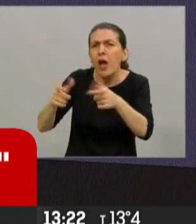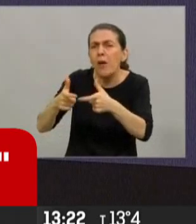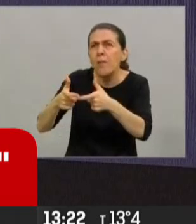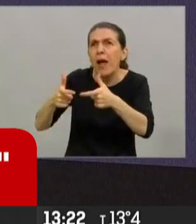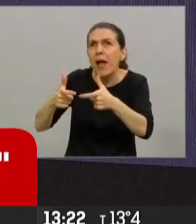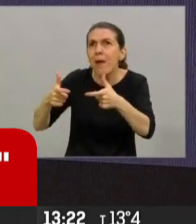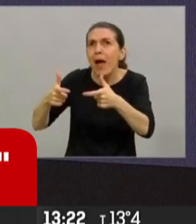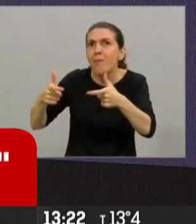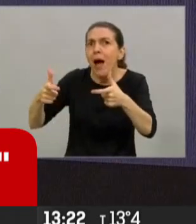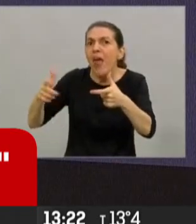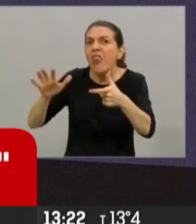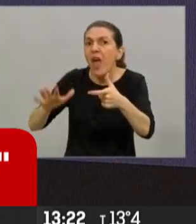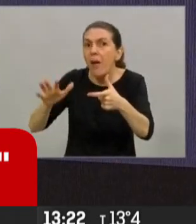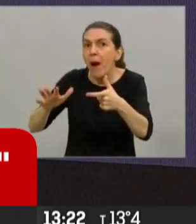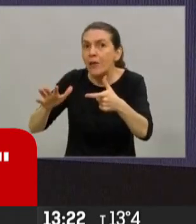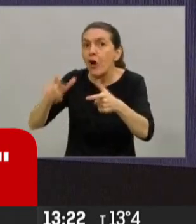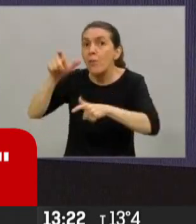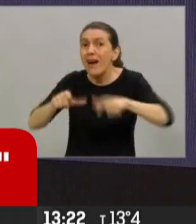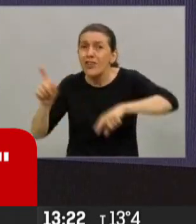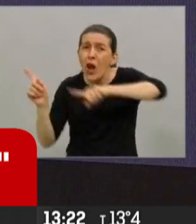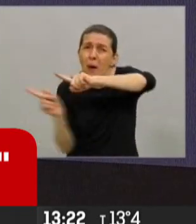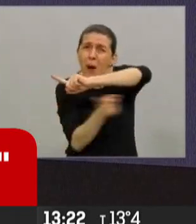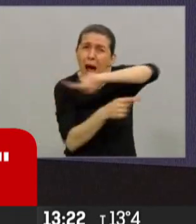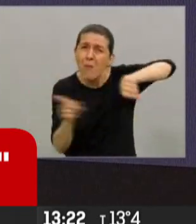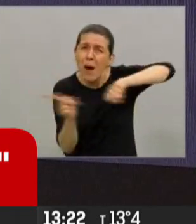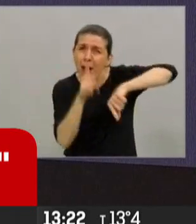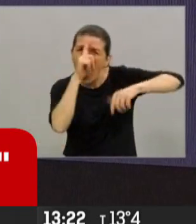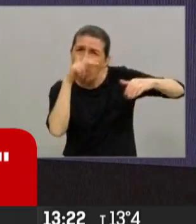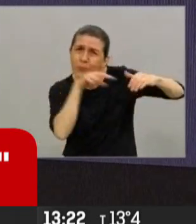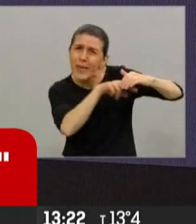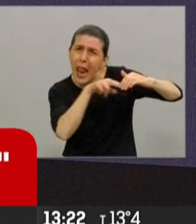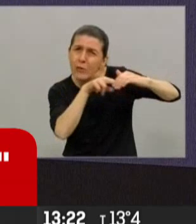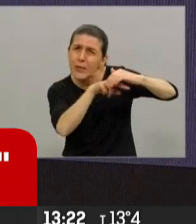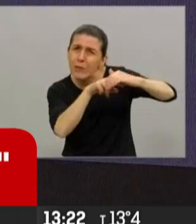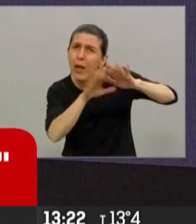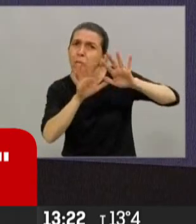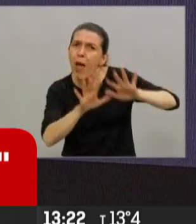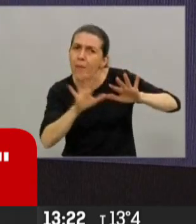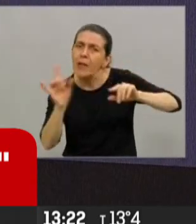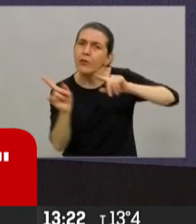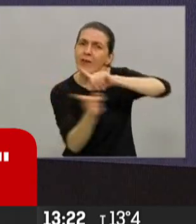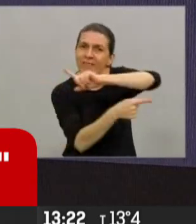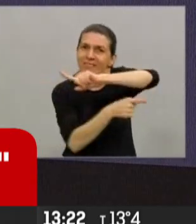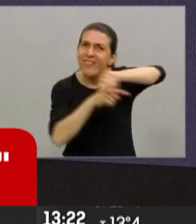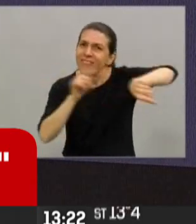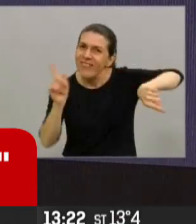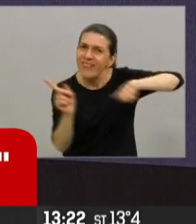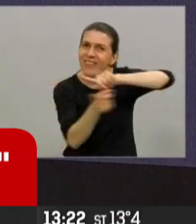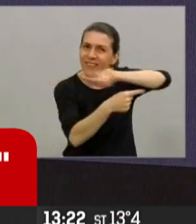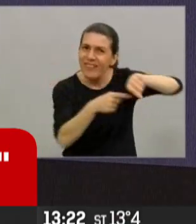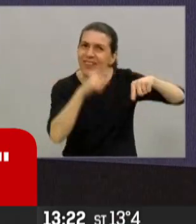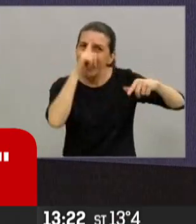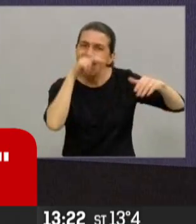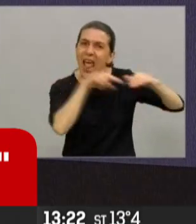más lenta la ocupación también de camas hospitalarias y particularmente de camas